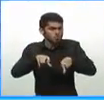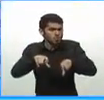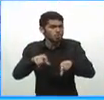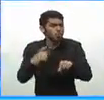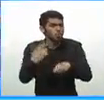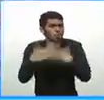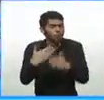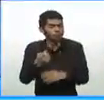poquito